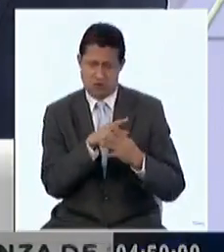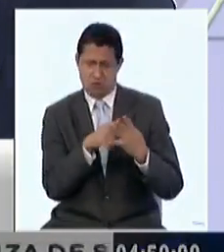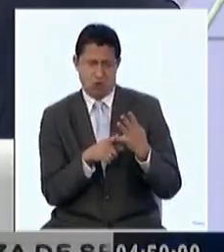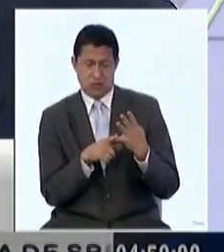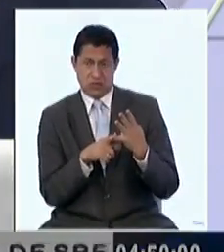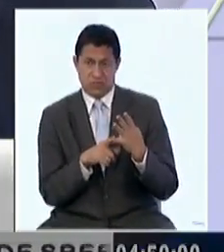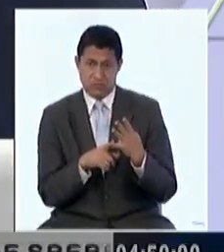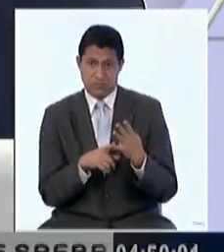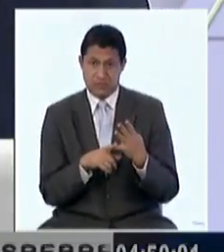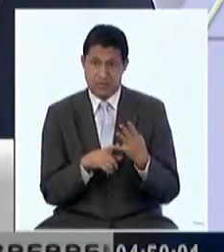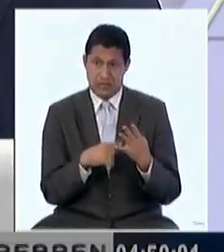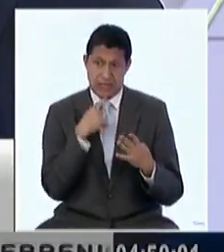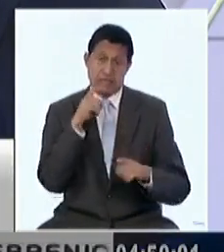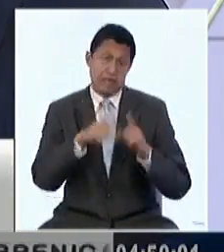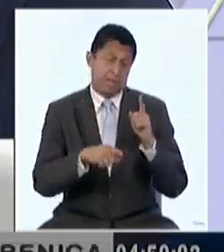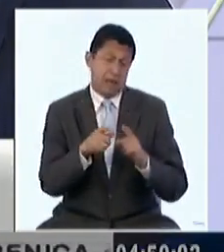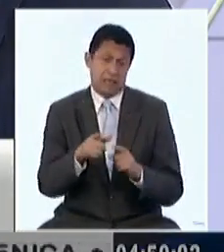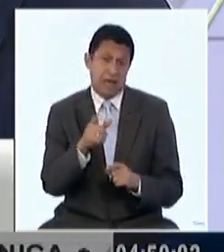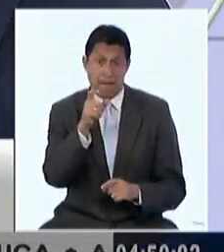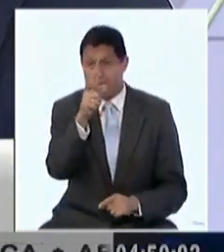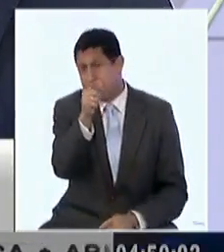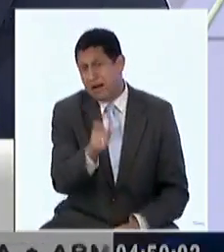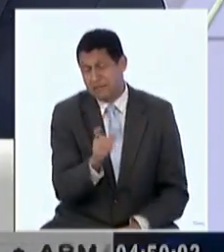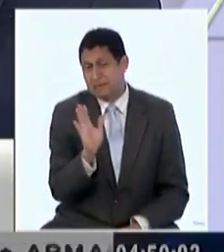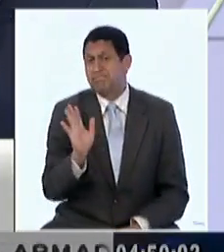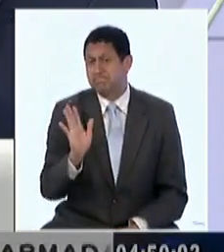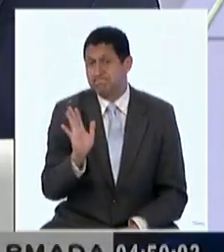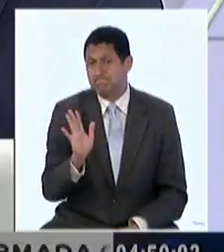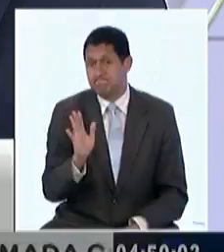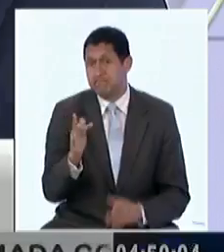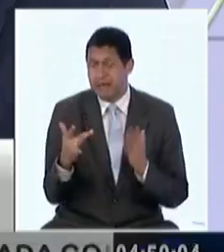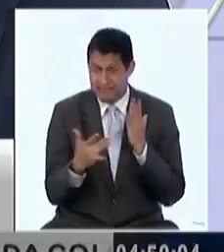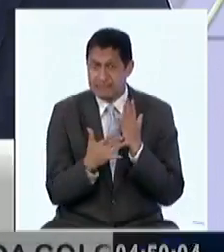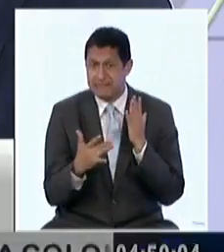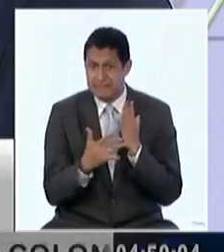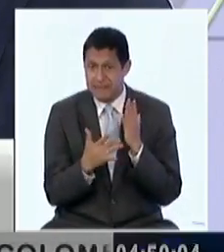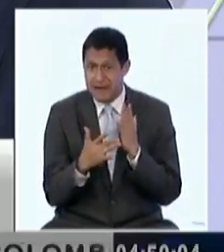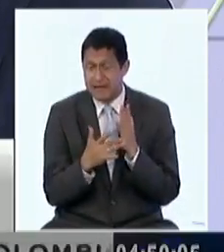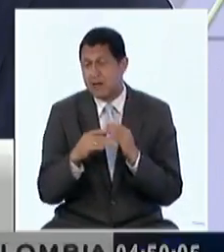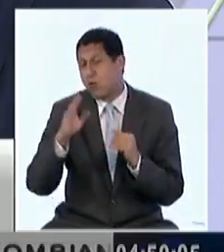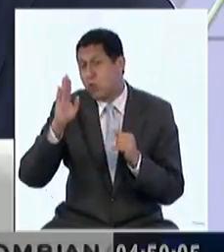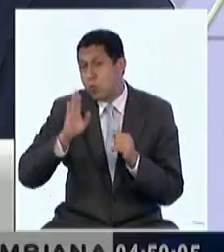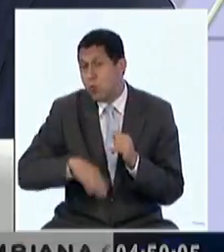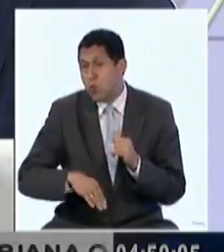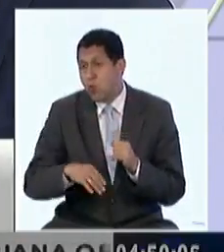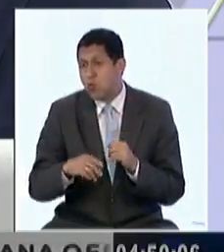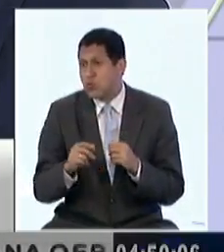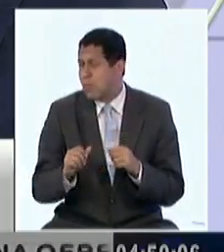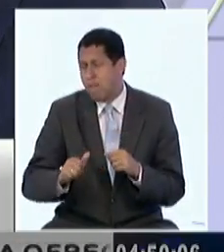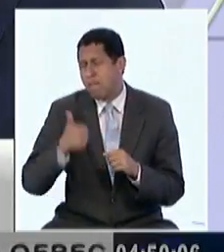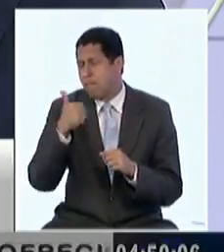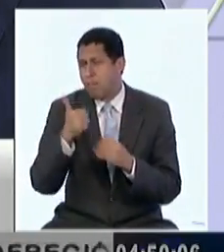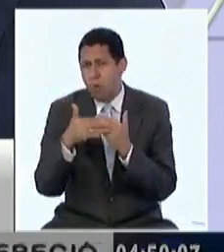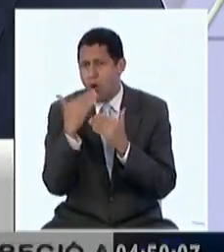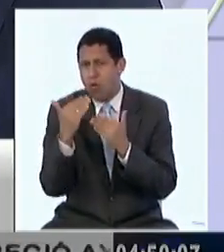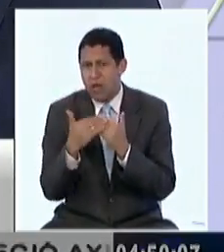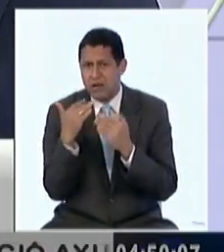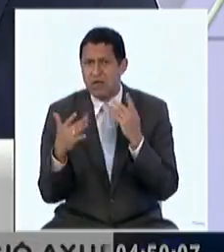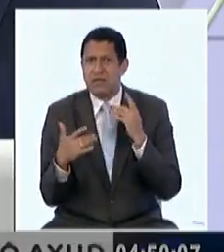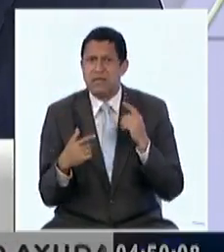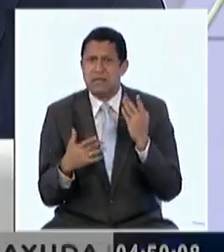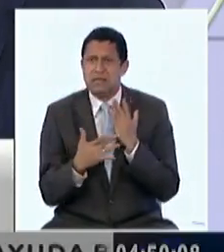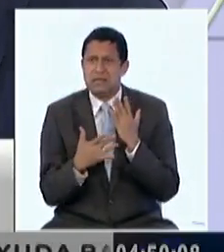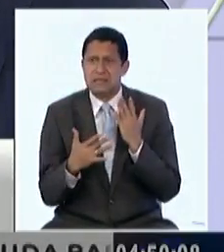me hablas de indicaciones dependiendo del paciente, uh-huh. aquí sí tengo que hablar de técnica. Y es que últimamente está muy sonado las técnicas